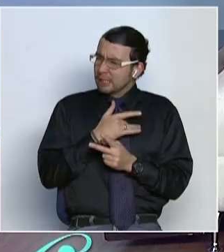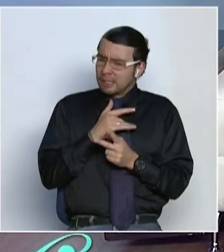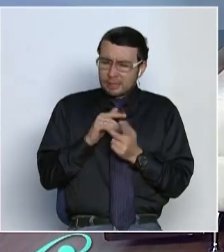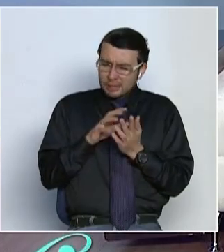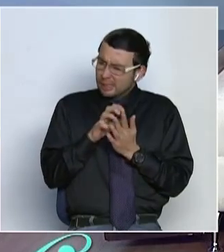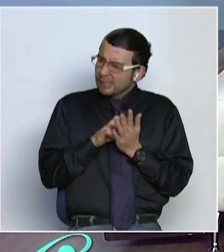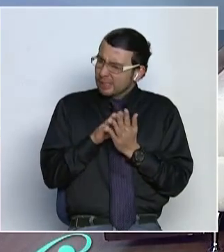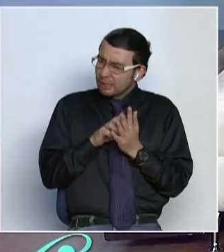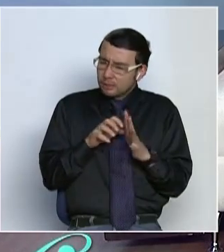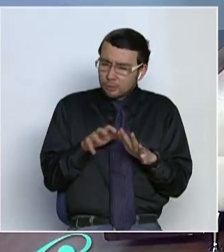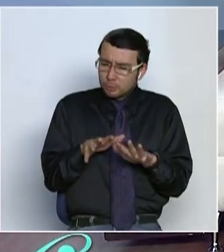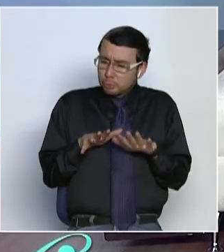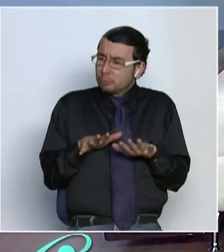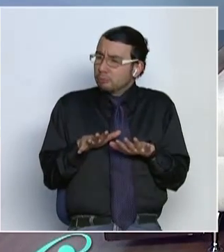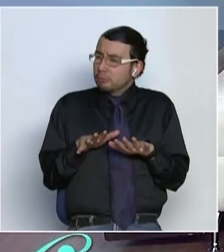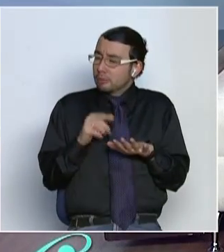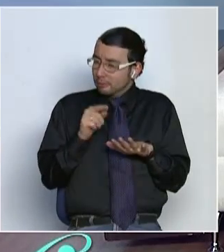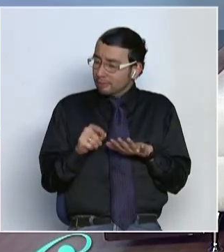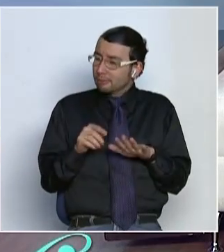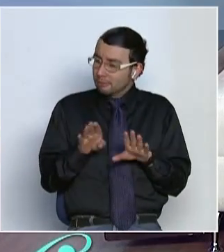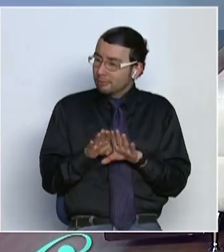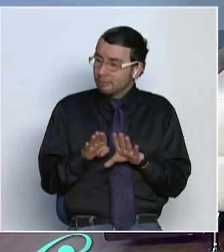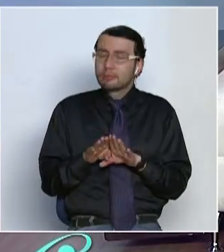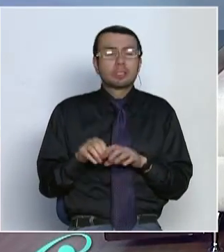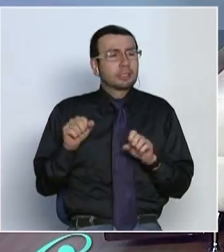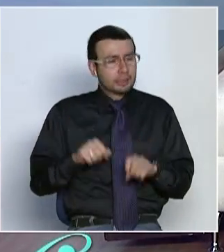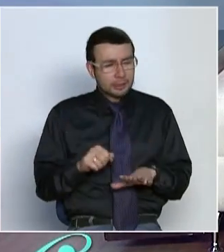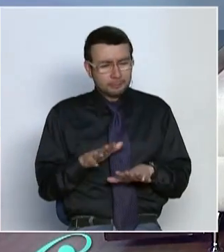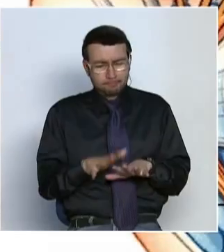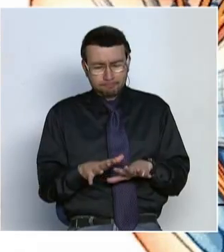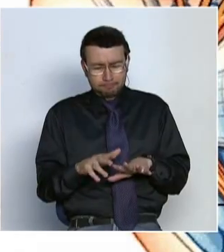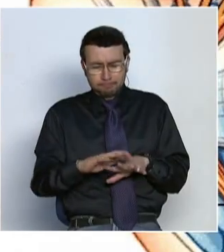Sí, señor, como una entumida. Sí,